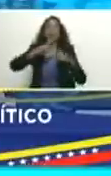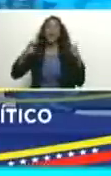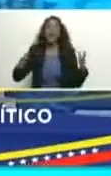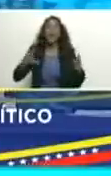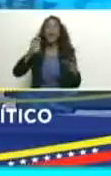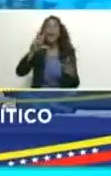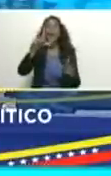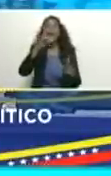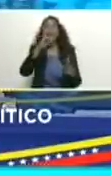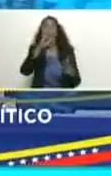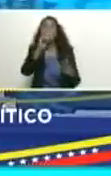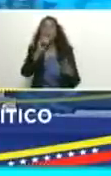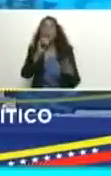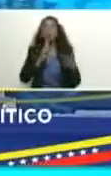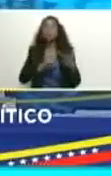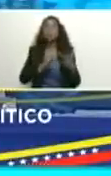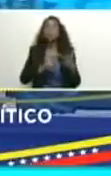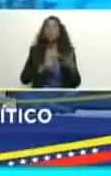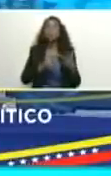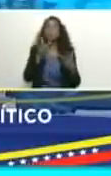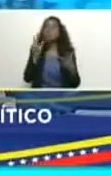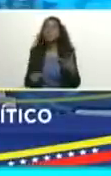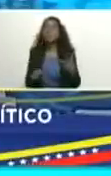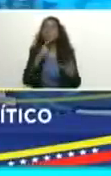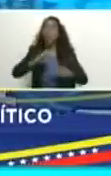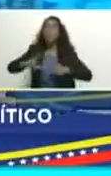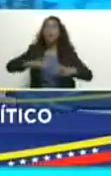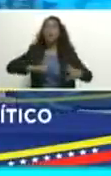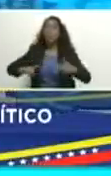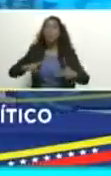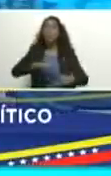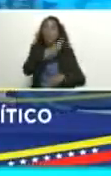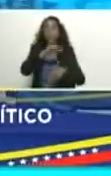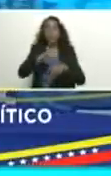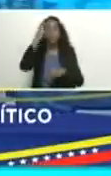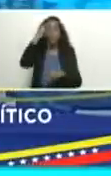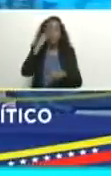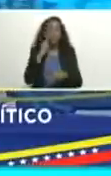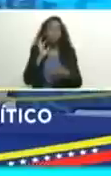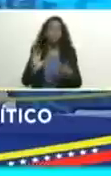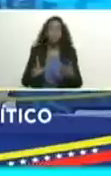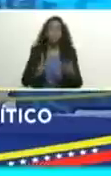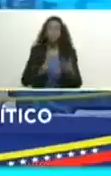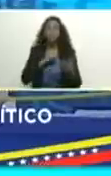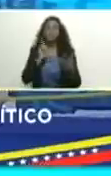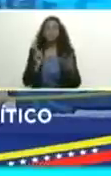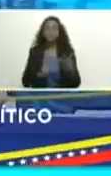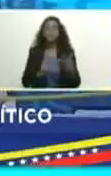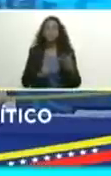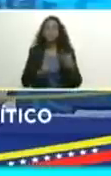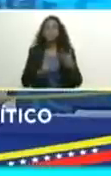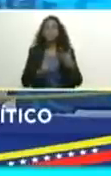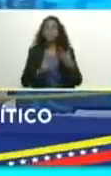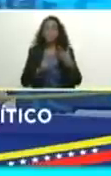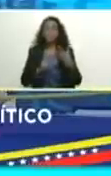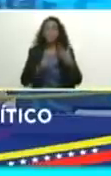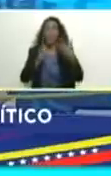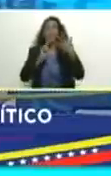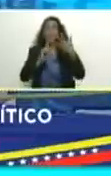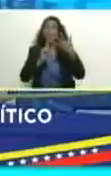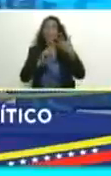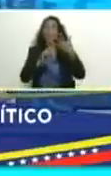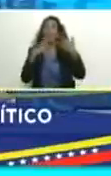Helio Estrada Paredes, comandante de la Guardia Nacional Bolivariana. En cuarto